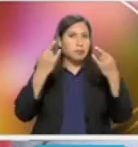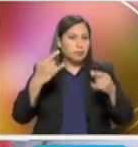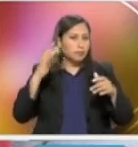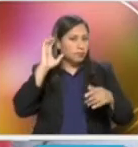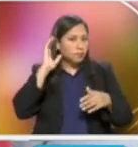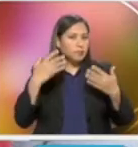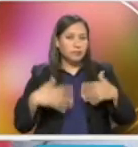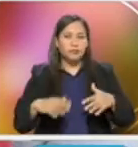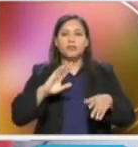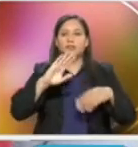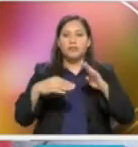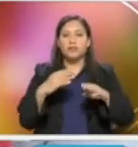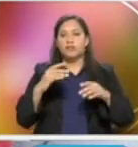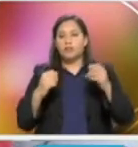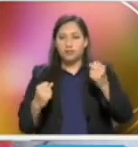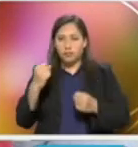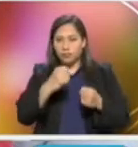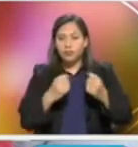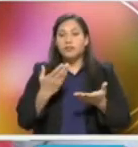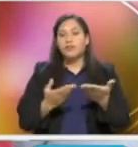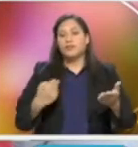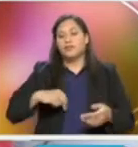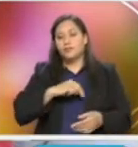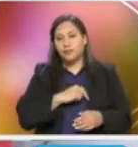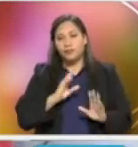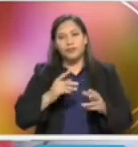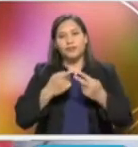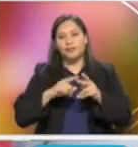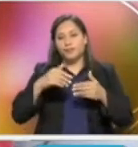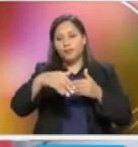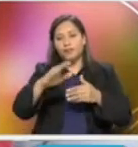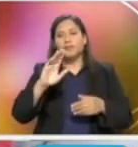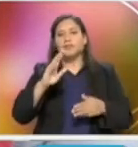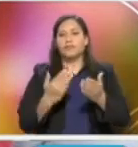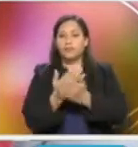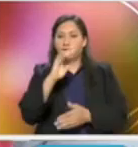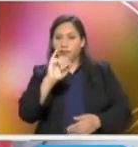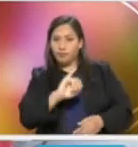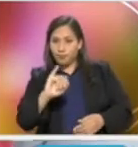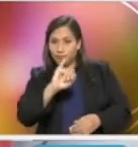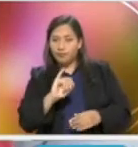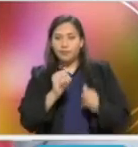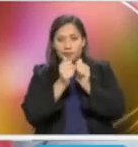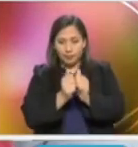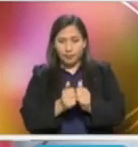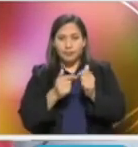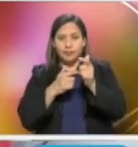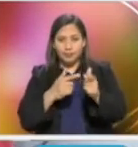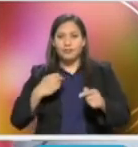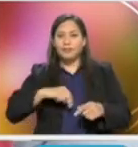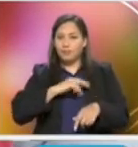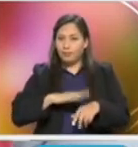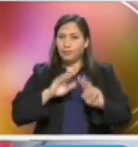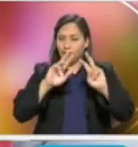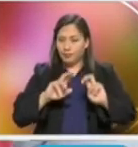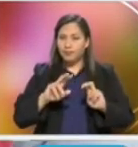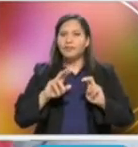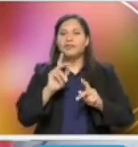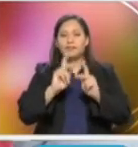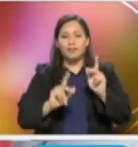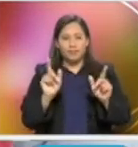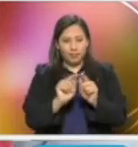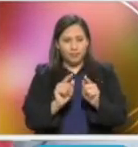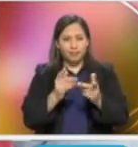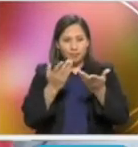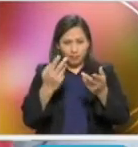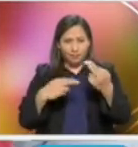en el mundo del boxeo. Y nosotros con esto, pues ya arrancamos, es una mañana de jueves. No se despeguen porque tenemos mucho más. Vamos a hacer una pausa